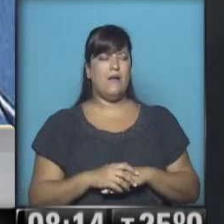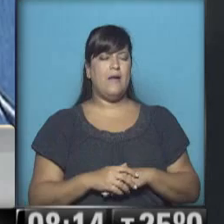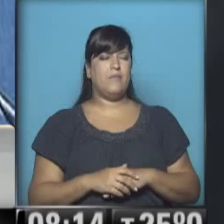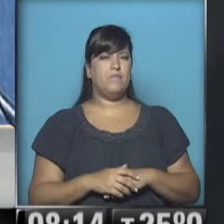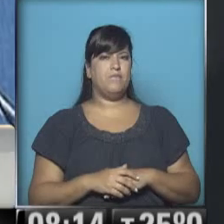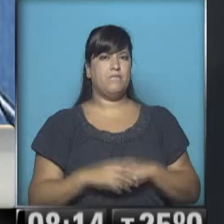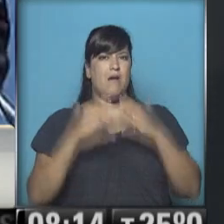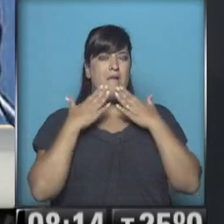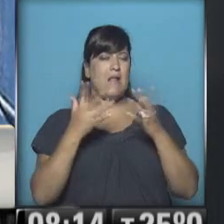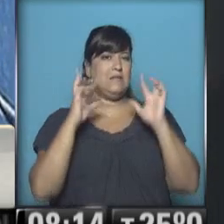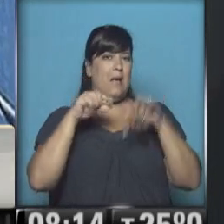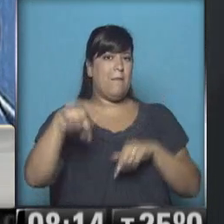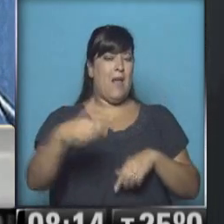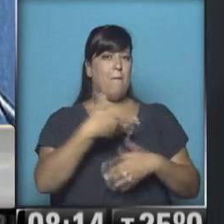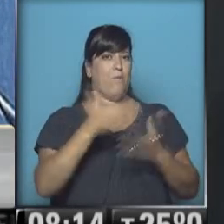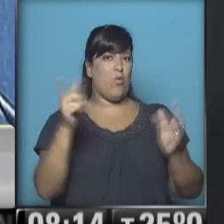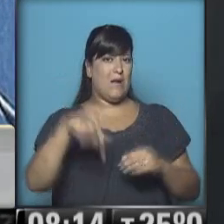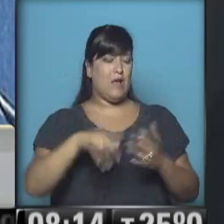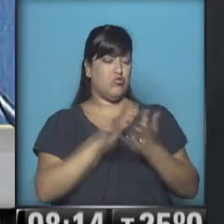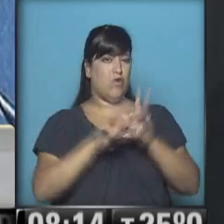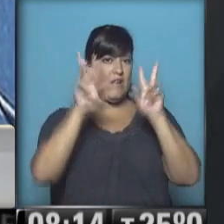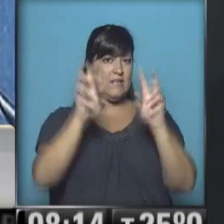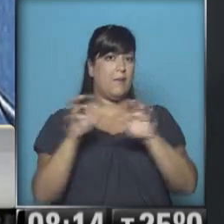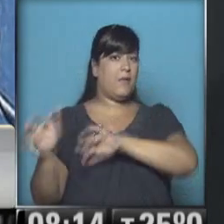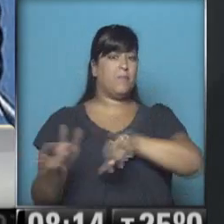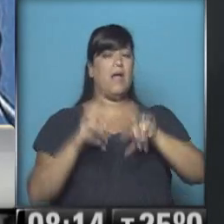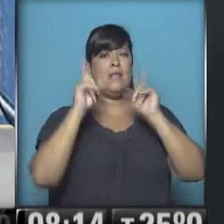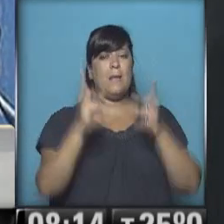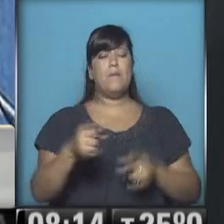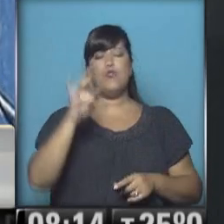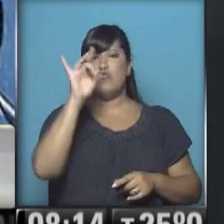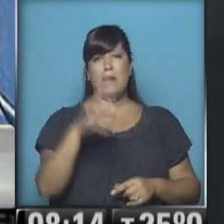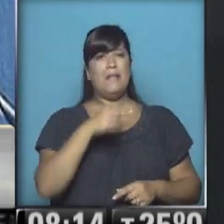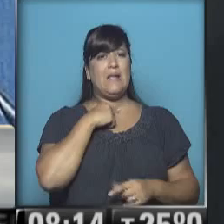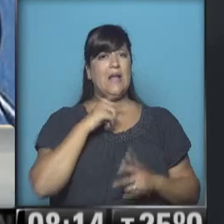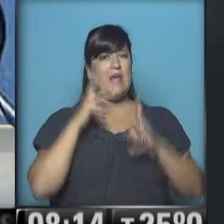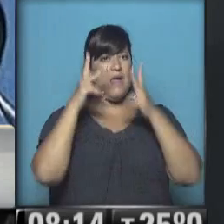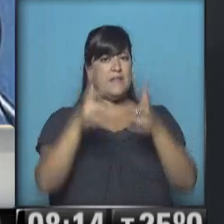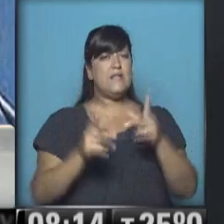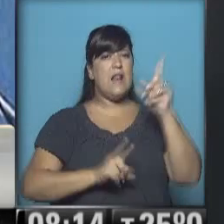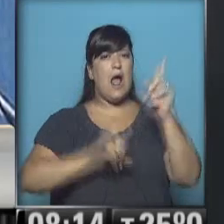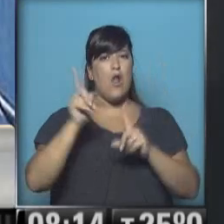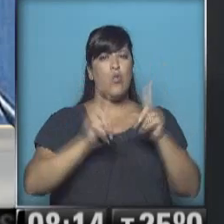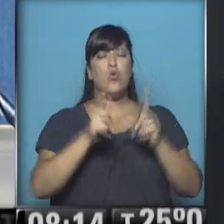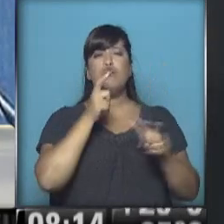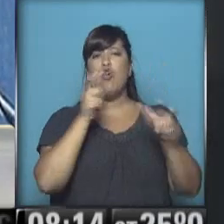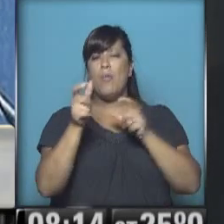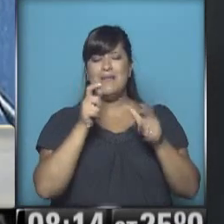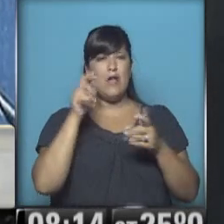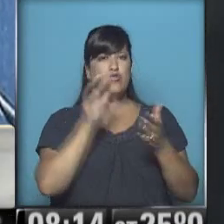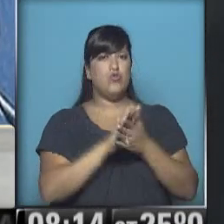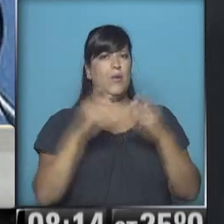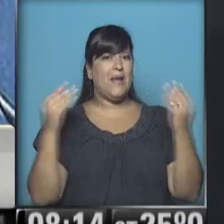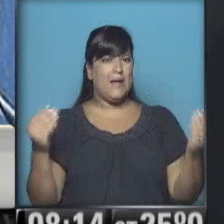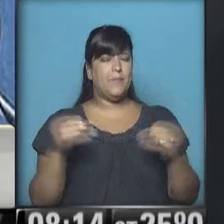políticas públicas en este sentido. Y además quería simplemente plantear algunos comentarios respecto a